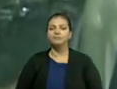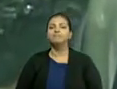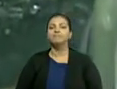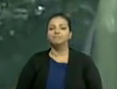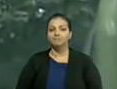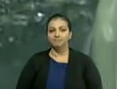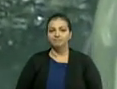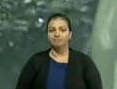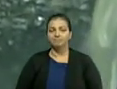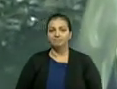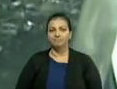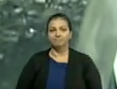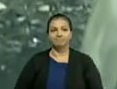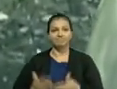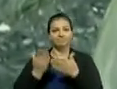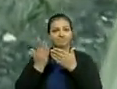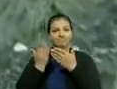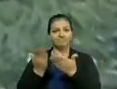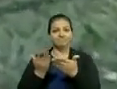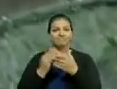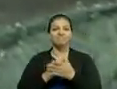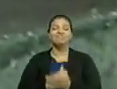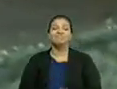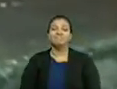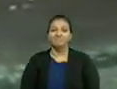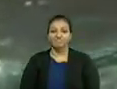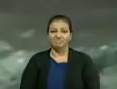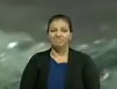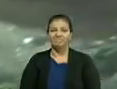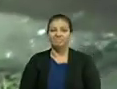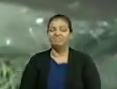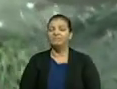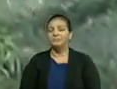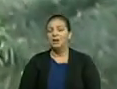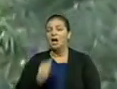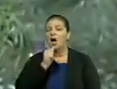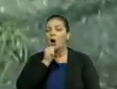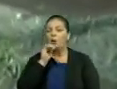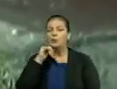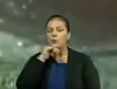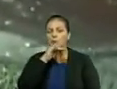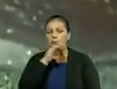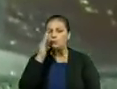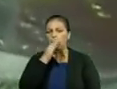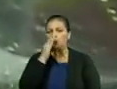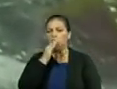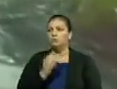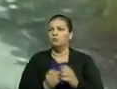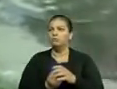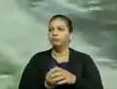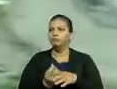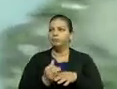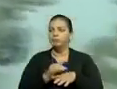Mire. Ahí está. Haciendo burbuja. Así, burbuja. Ahí.